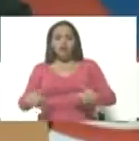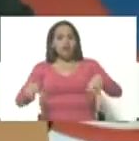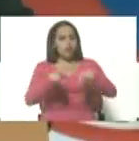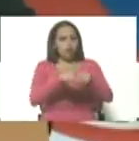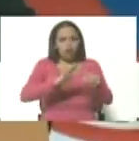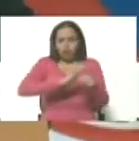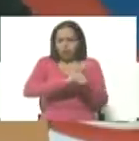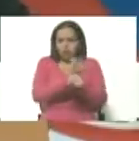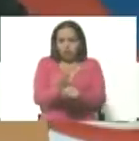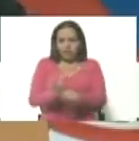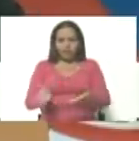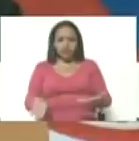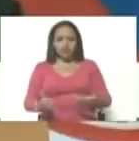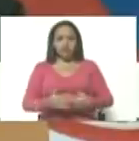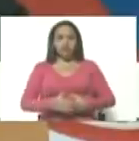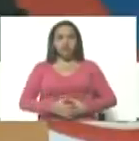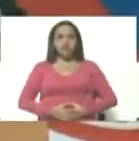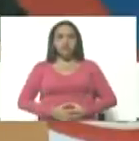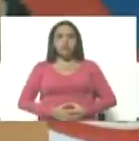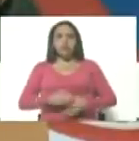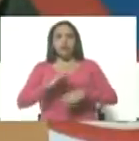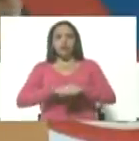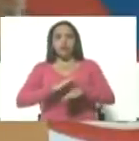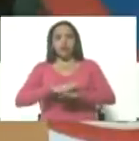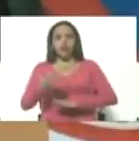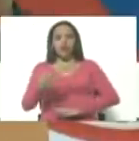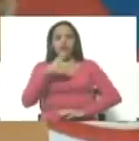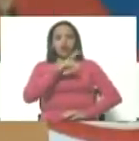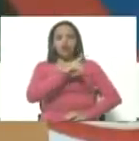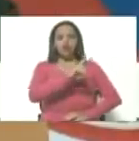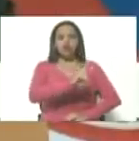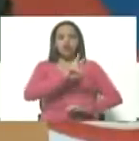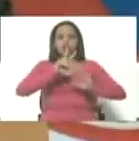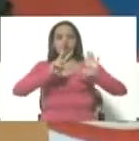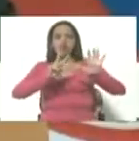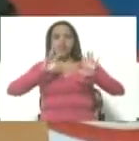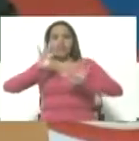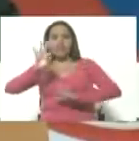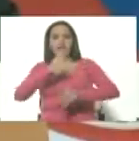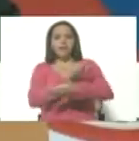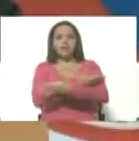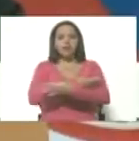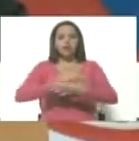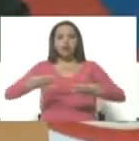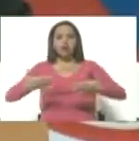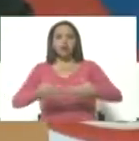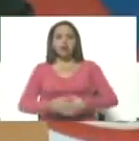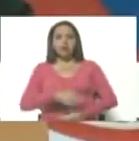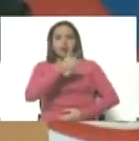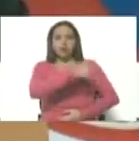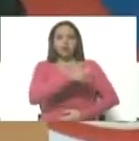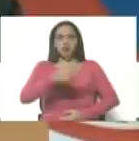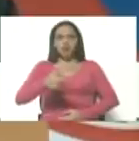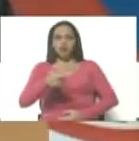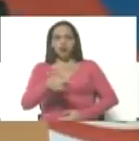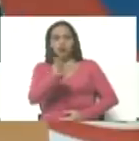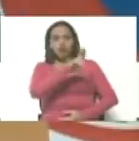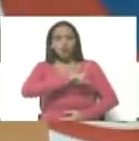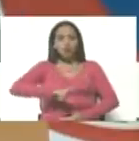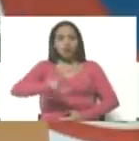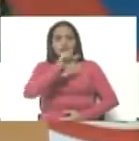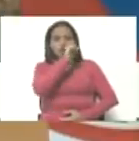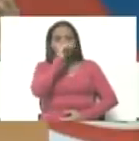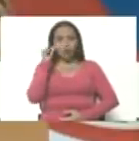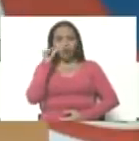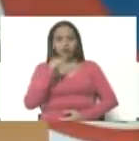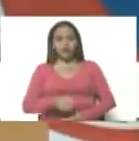coronavirus? Porque 273 millones de seres humanos son consumidores de drogas,